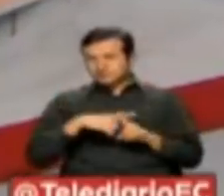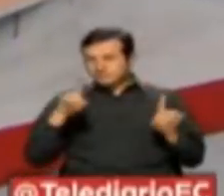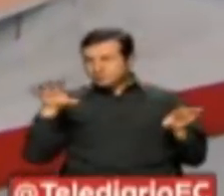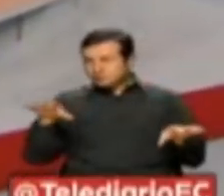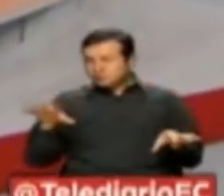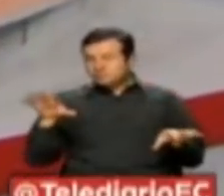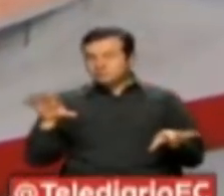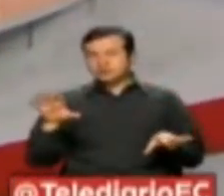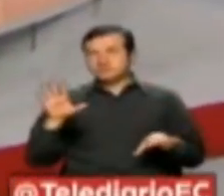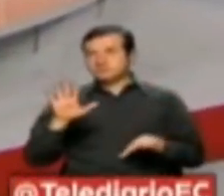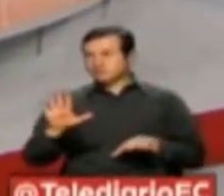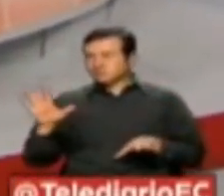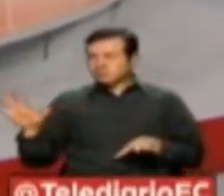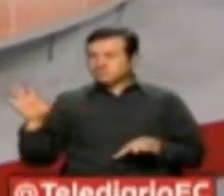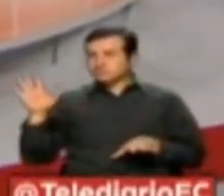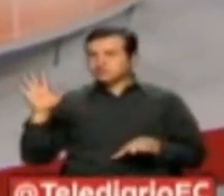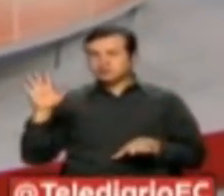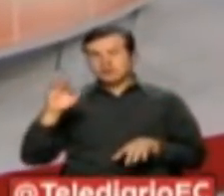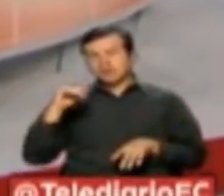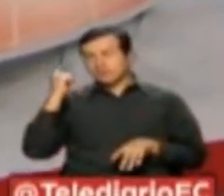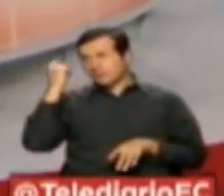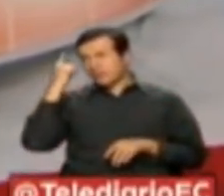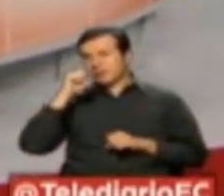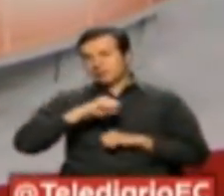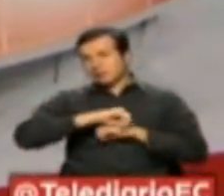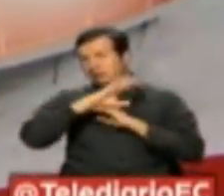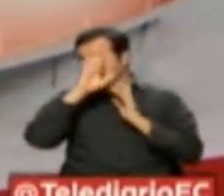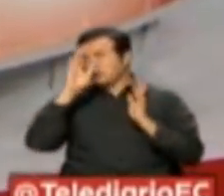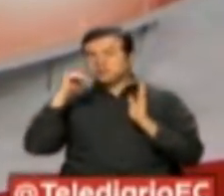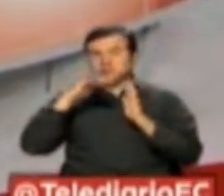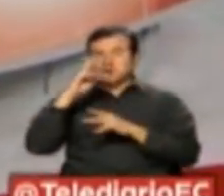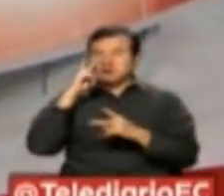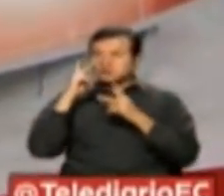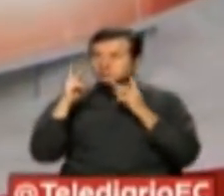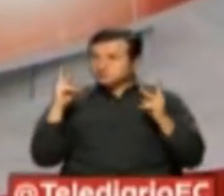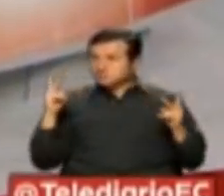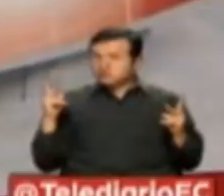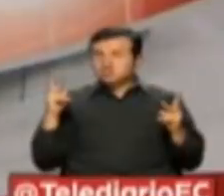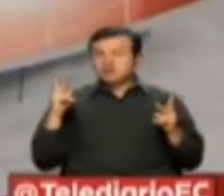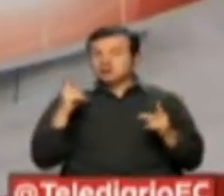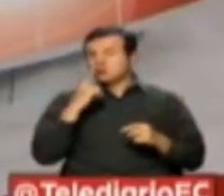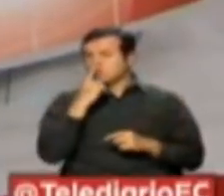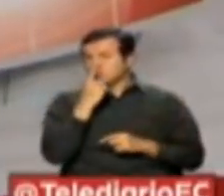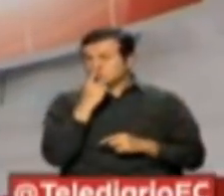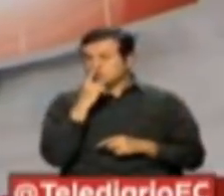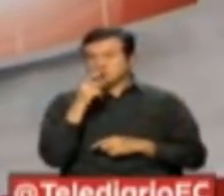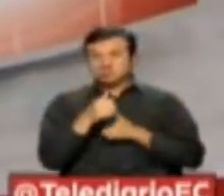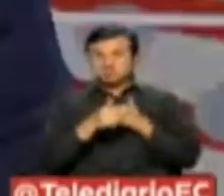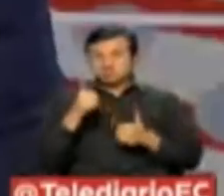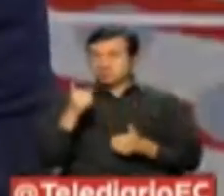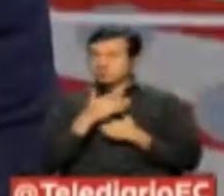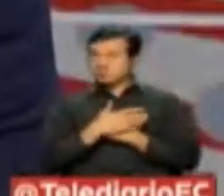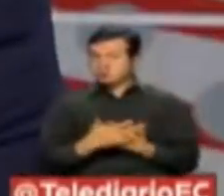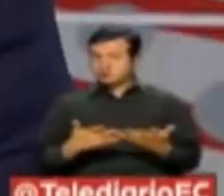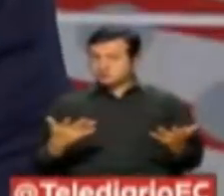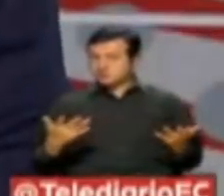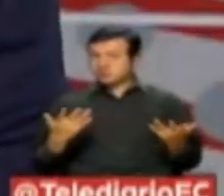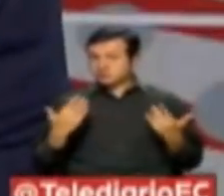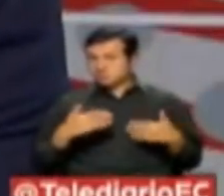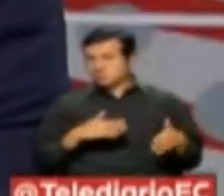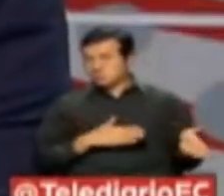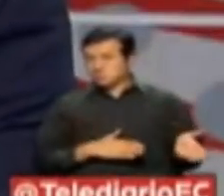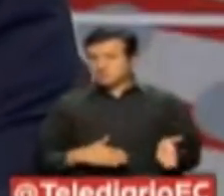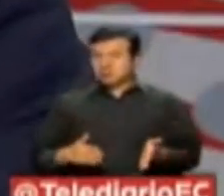ido decantando de una manera parece más clara las tendencias y también la intención de los candidatos para ya